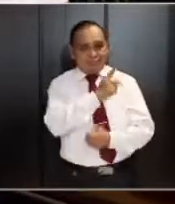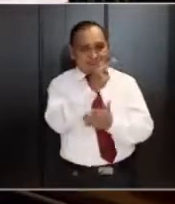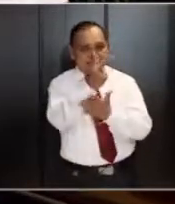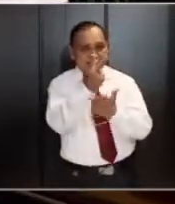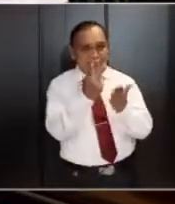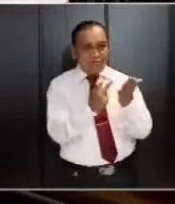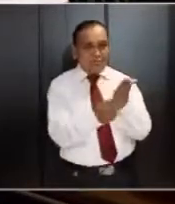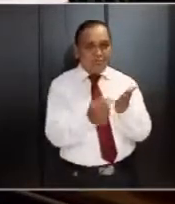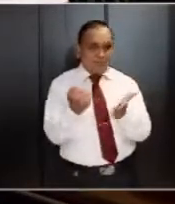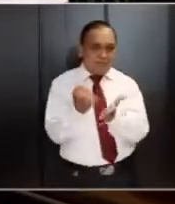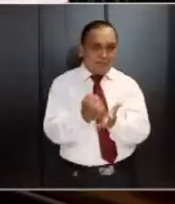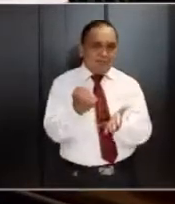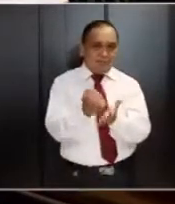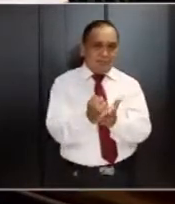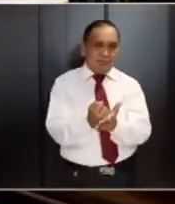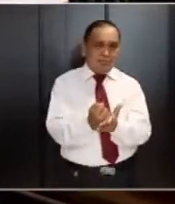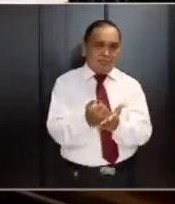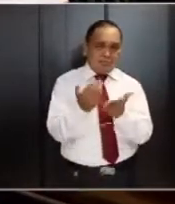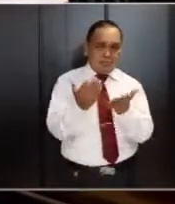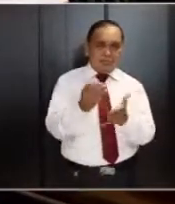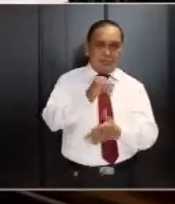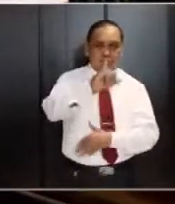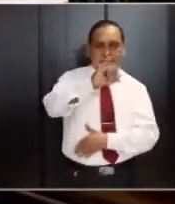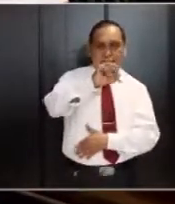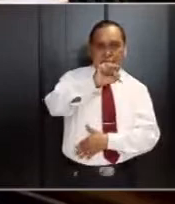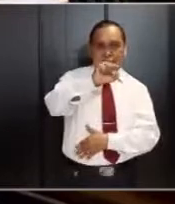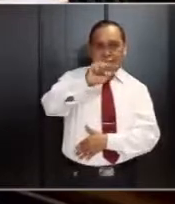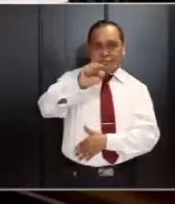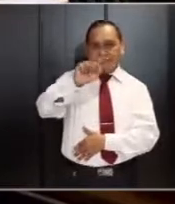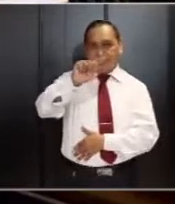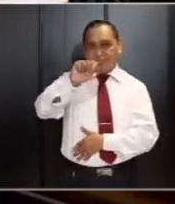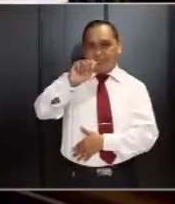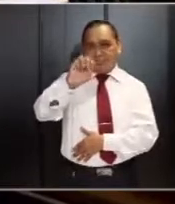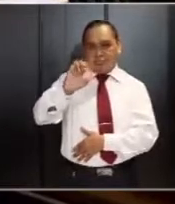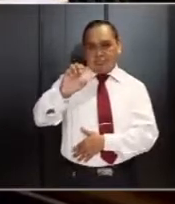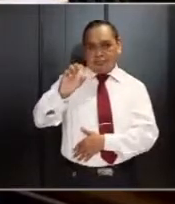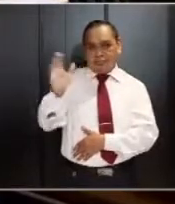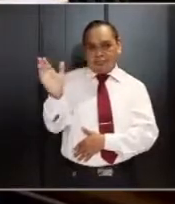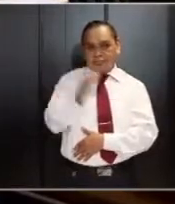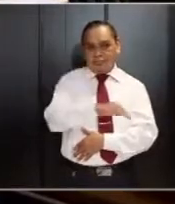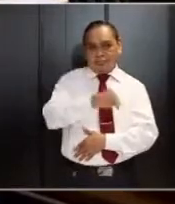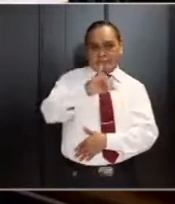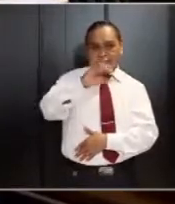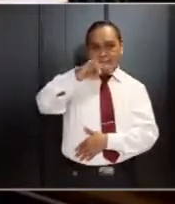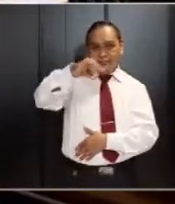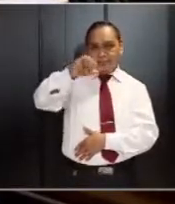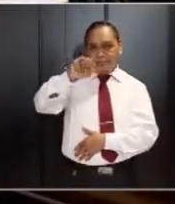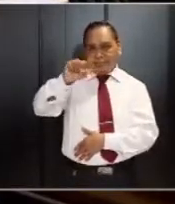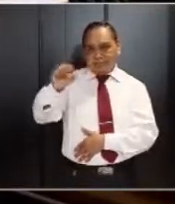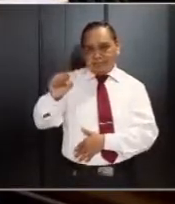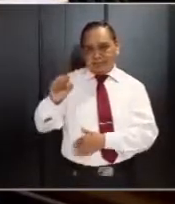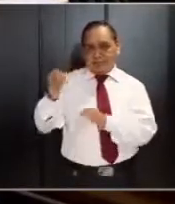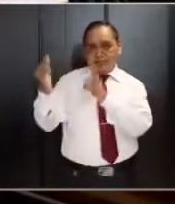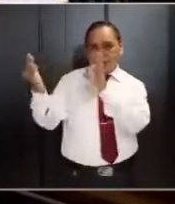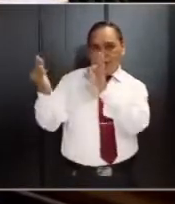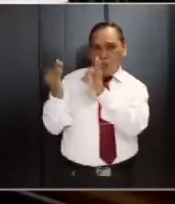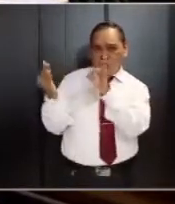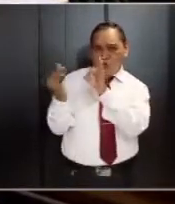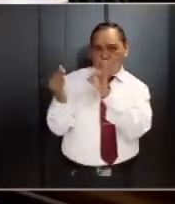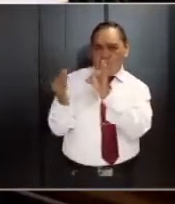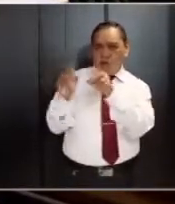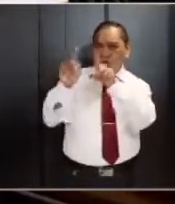a insistir mucho en esto que dices, el ISSSTE, el Seguro Social. Nosotros todos los aires acondicionados fue lo